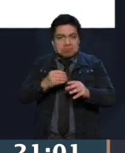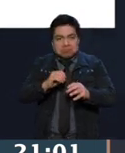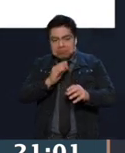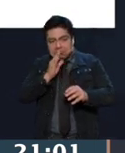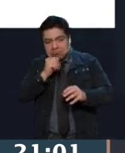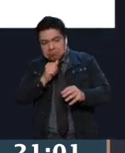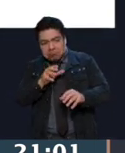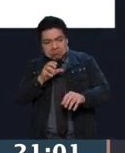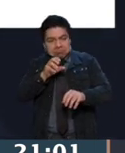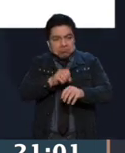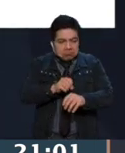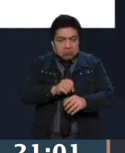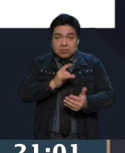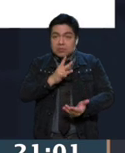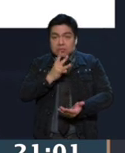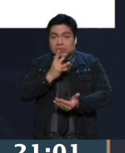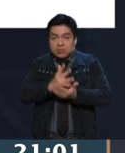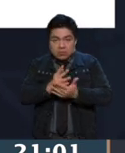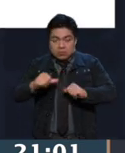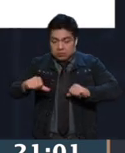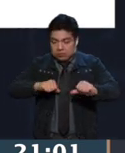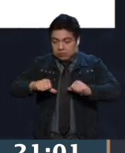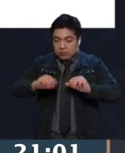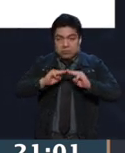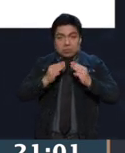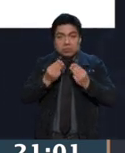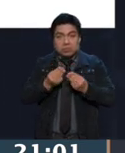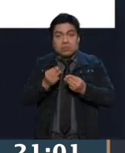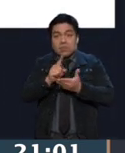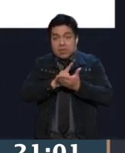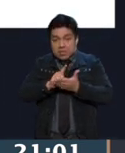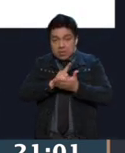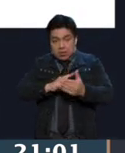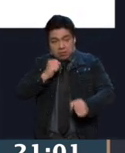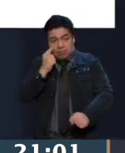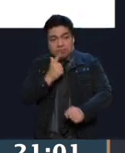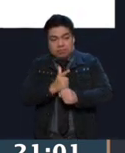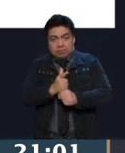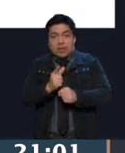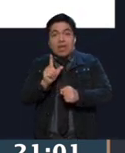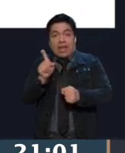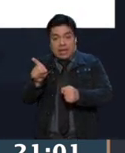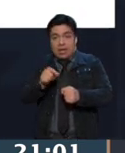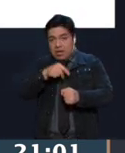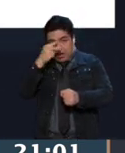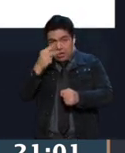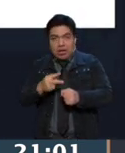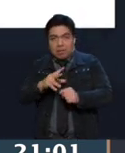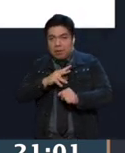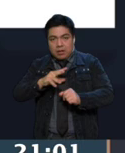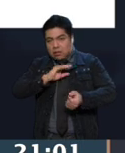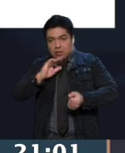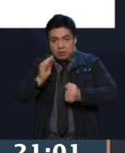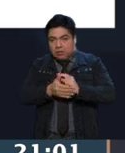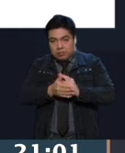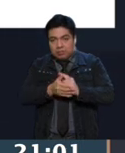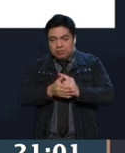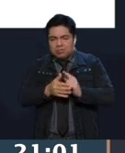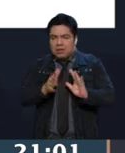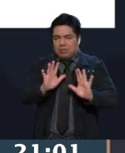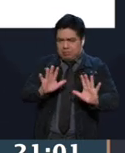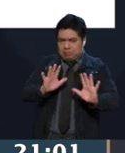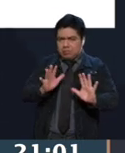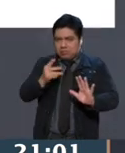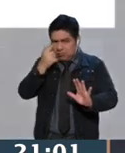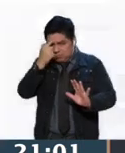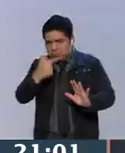alcance, únicamente a actividades criminales relacionadas con las drogas detectadas en el país y concluida. Y a mí me